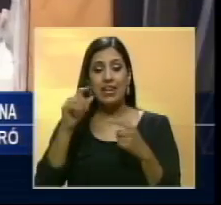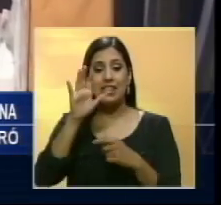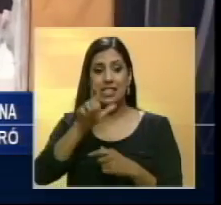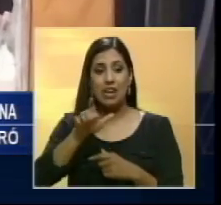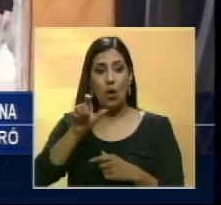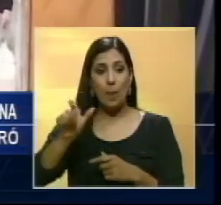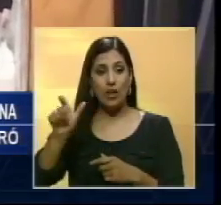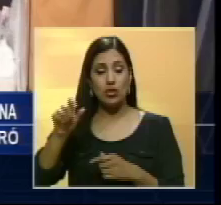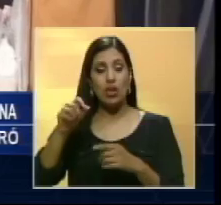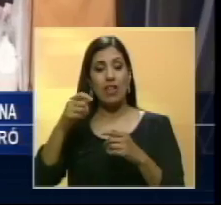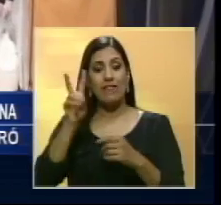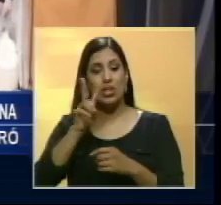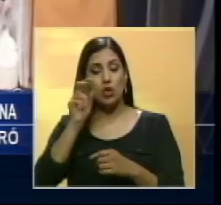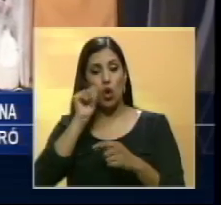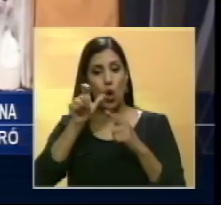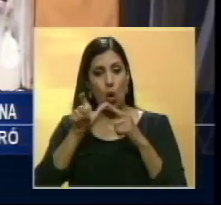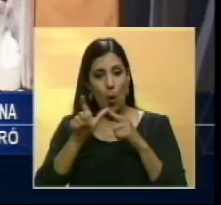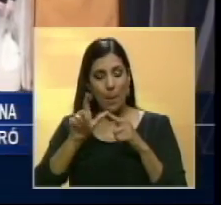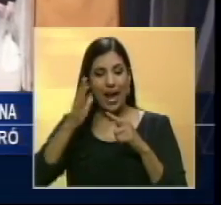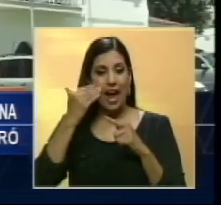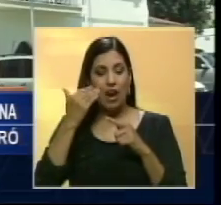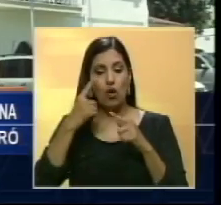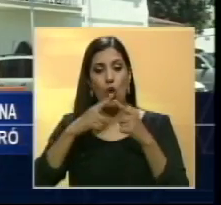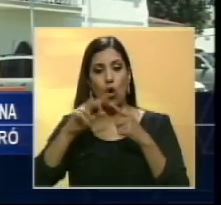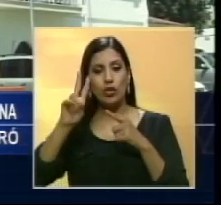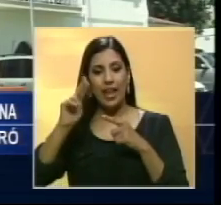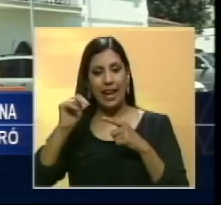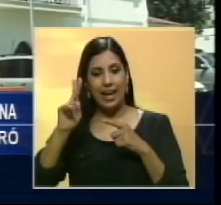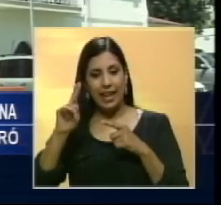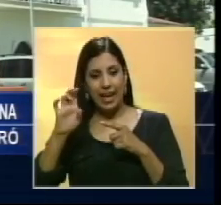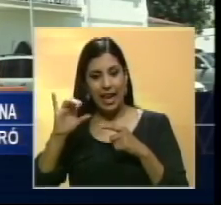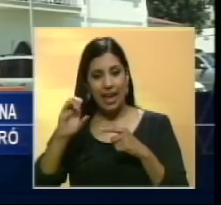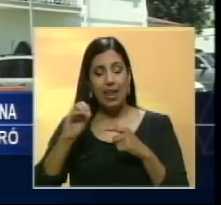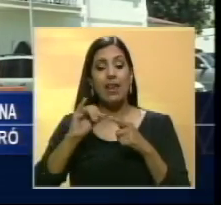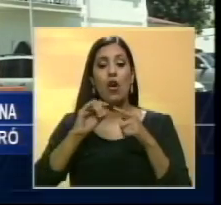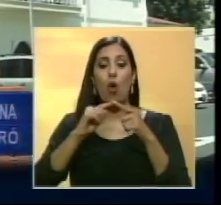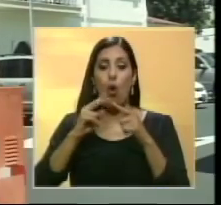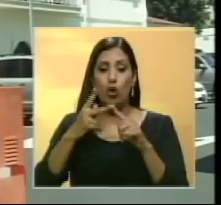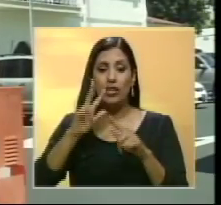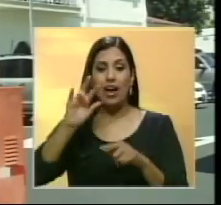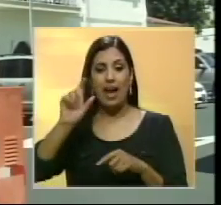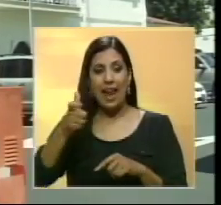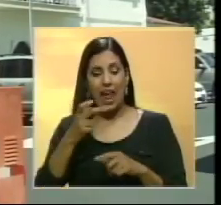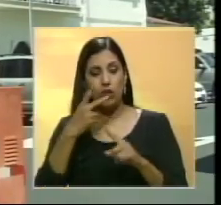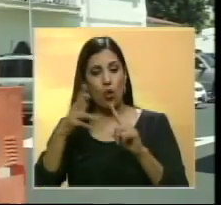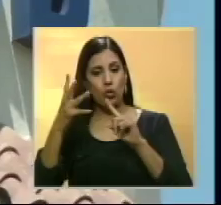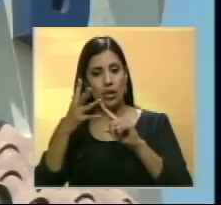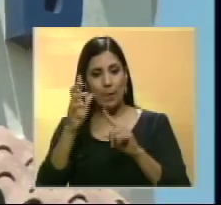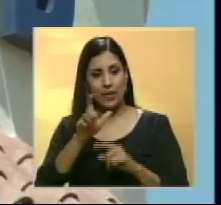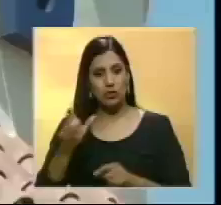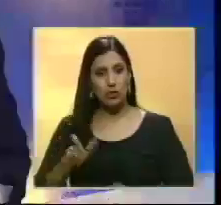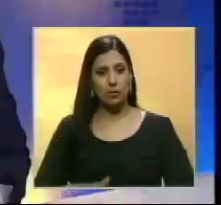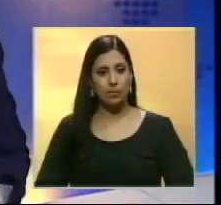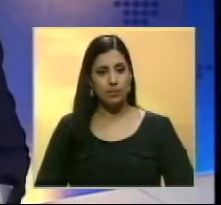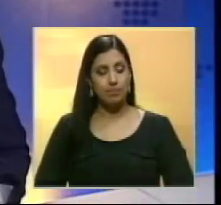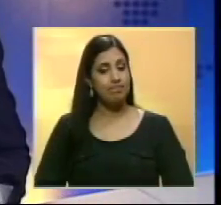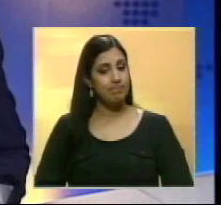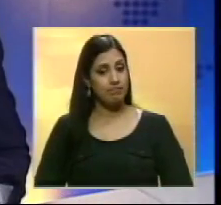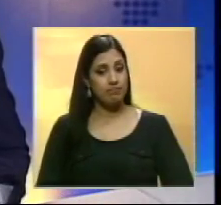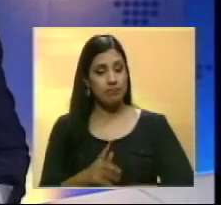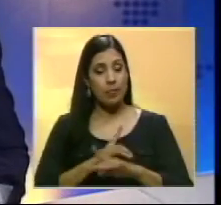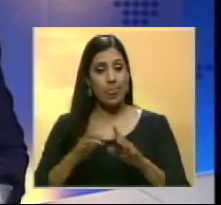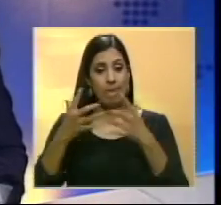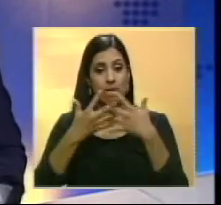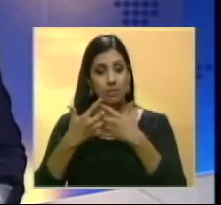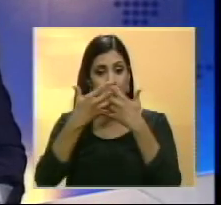5 venezolanos Carlos Justiniano Jorge Enríquez, Gregory Frías, Gerardo Díaz y Giancarlo Díaz. Y en